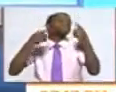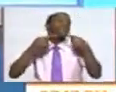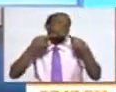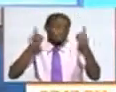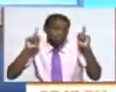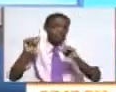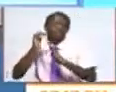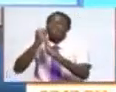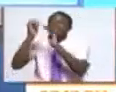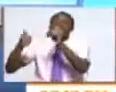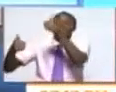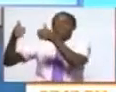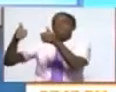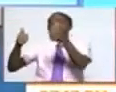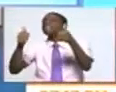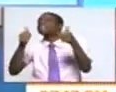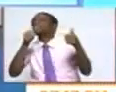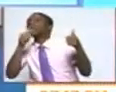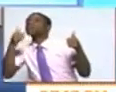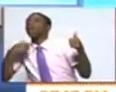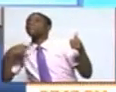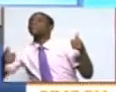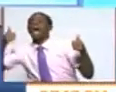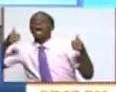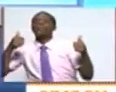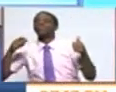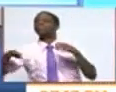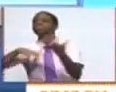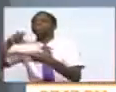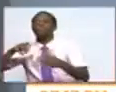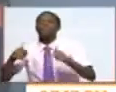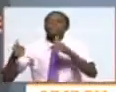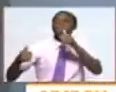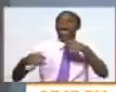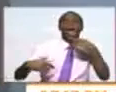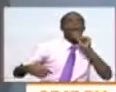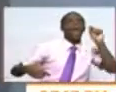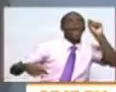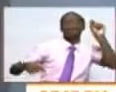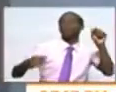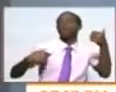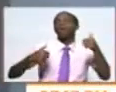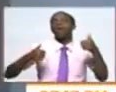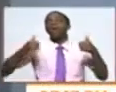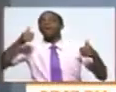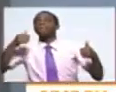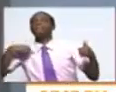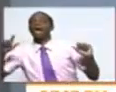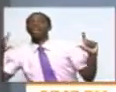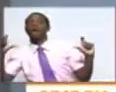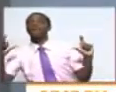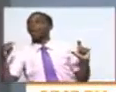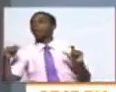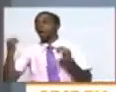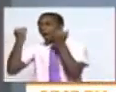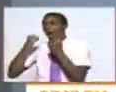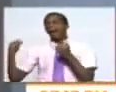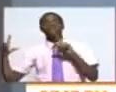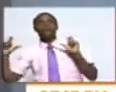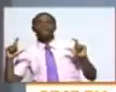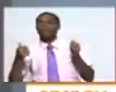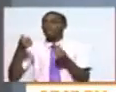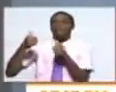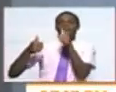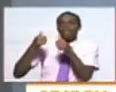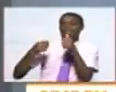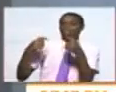quién es más violento, quién es más iracundo en sus declaraciones, quién se toma más fotos con estos encapuchados.